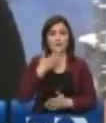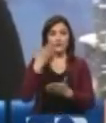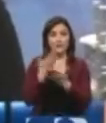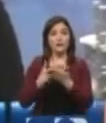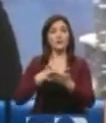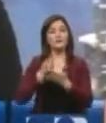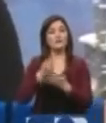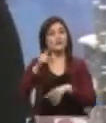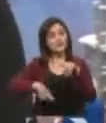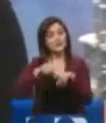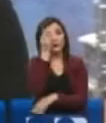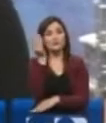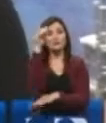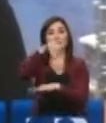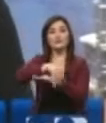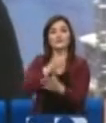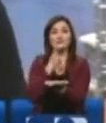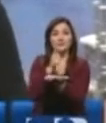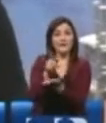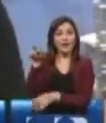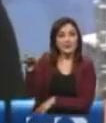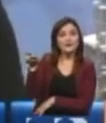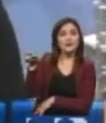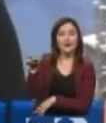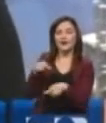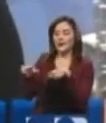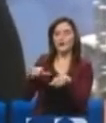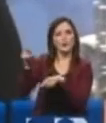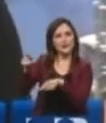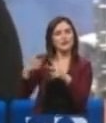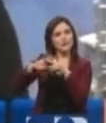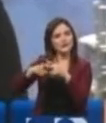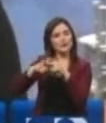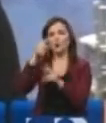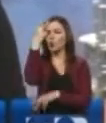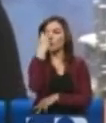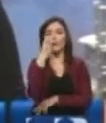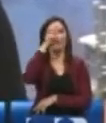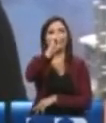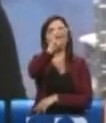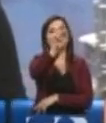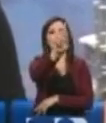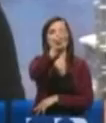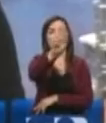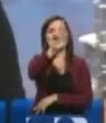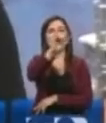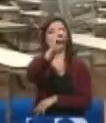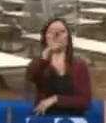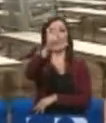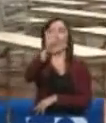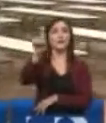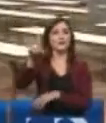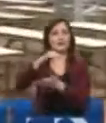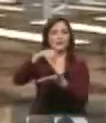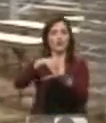Gracias, ¿qué tal, amigos? Buenas tardes. Así es, será aquí donde ya se está montando en uno de los salones del Hotel Marriott el centro de control y mando por parte del